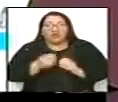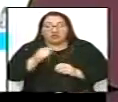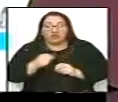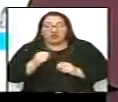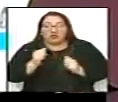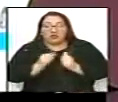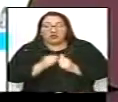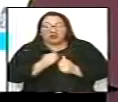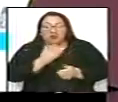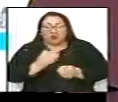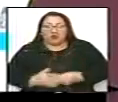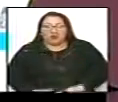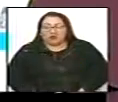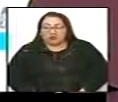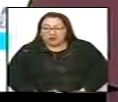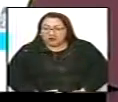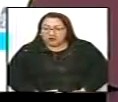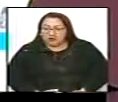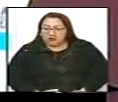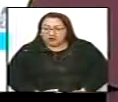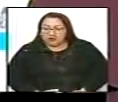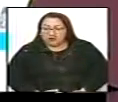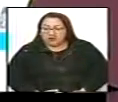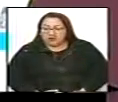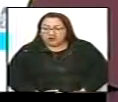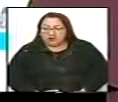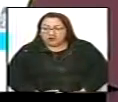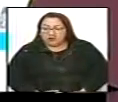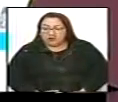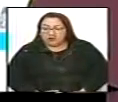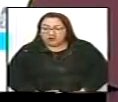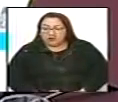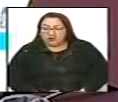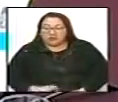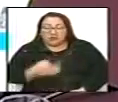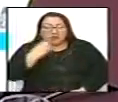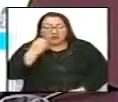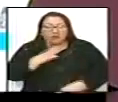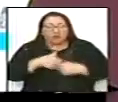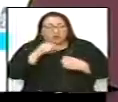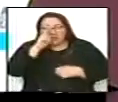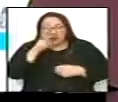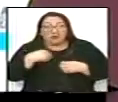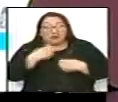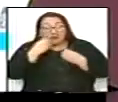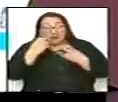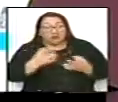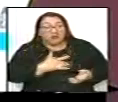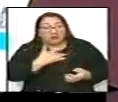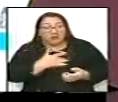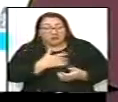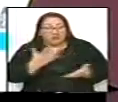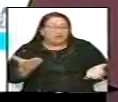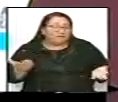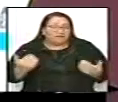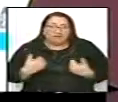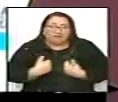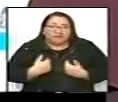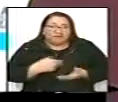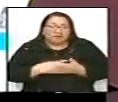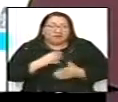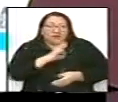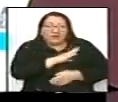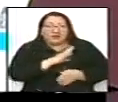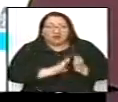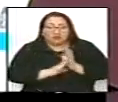presidente, frente a un hecho que realmente avergonzó a todo el país, porque como país nos avergüenza tener